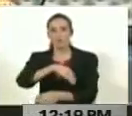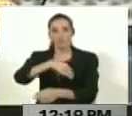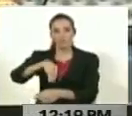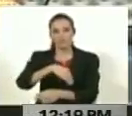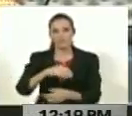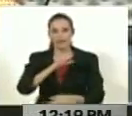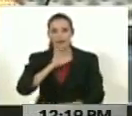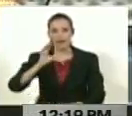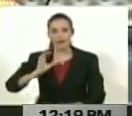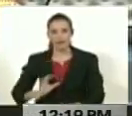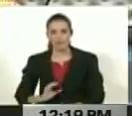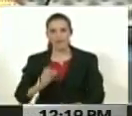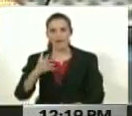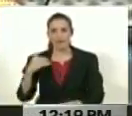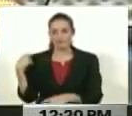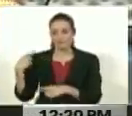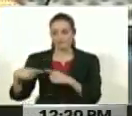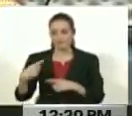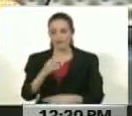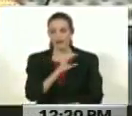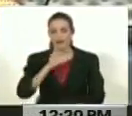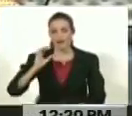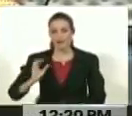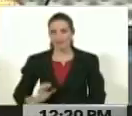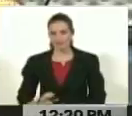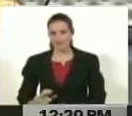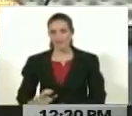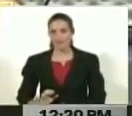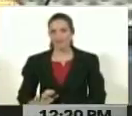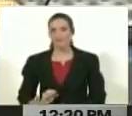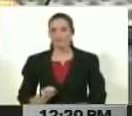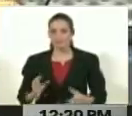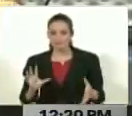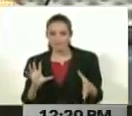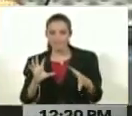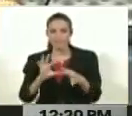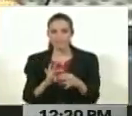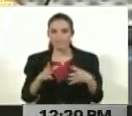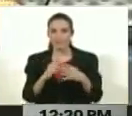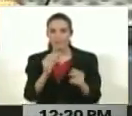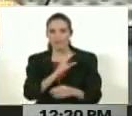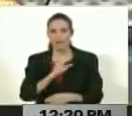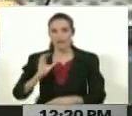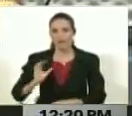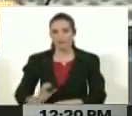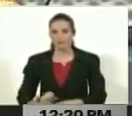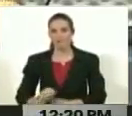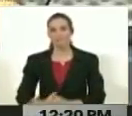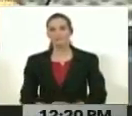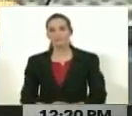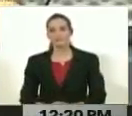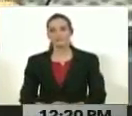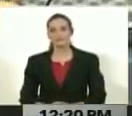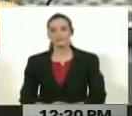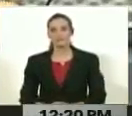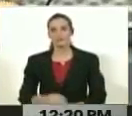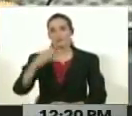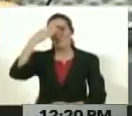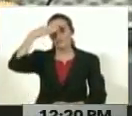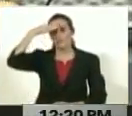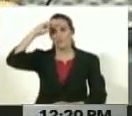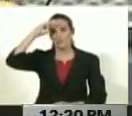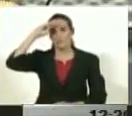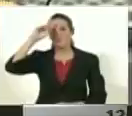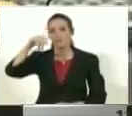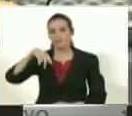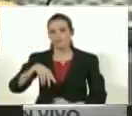caribeños, que tienen como origen los ritmos caribeños, fueron fusionándose todos los ritmos caribeños, los ritmos cubanos,